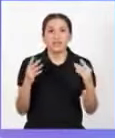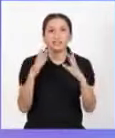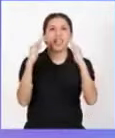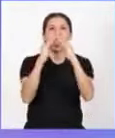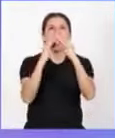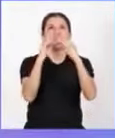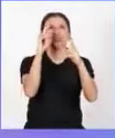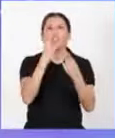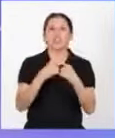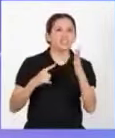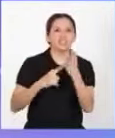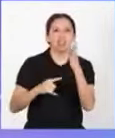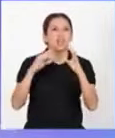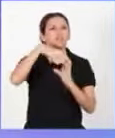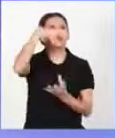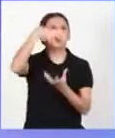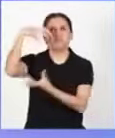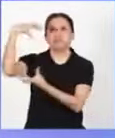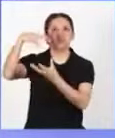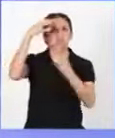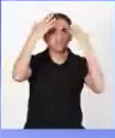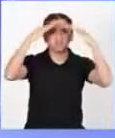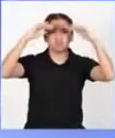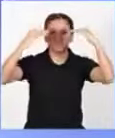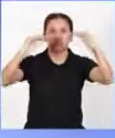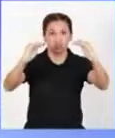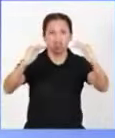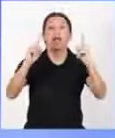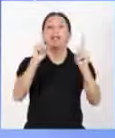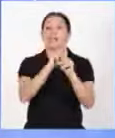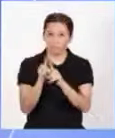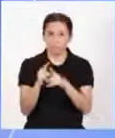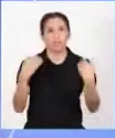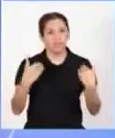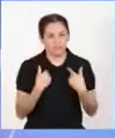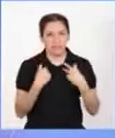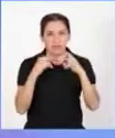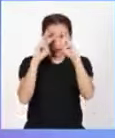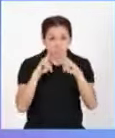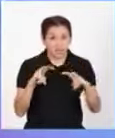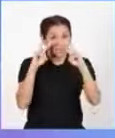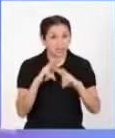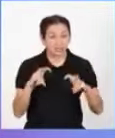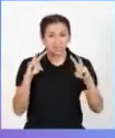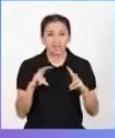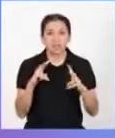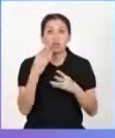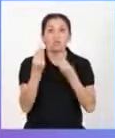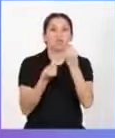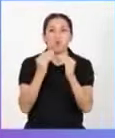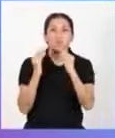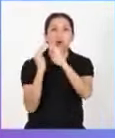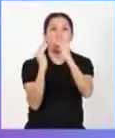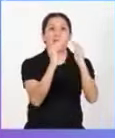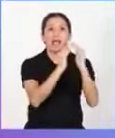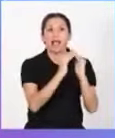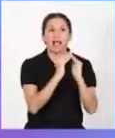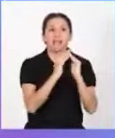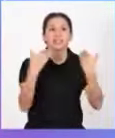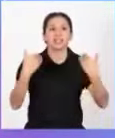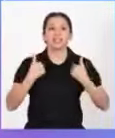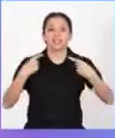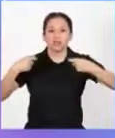materiales de los que está hecha. Segundo, revisar el estado de las